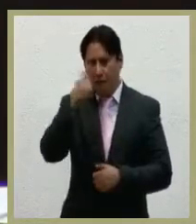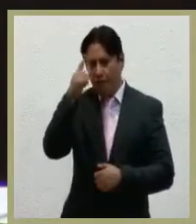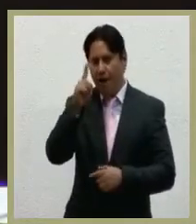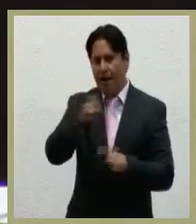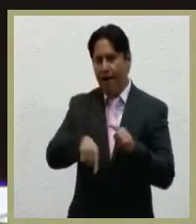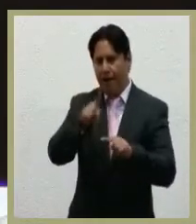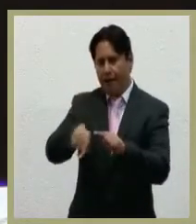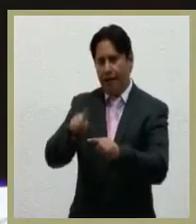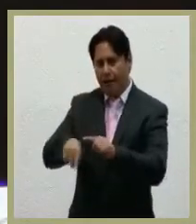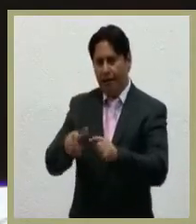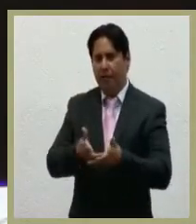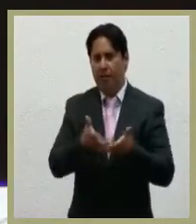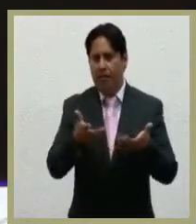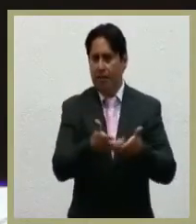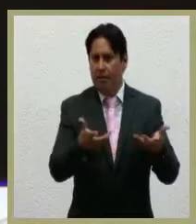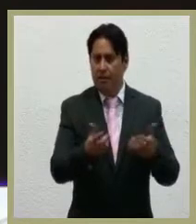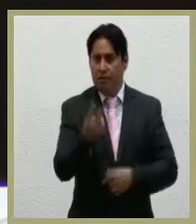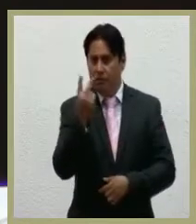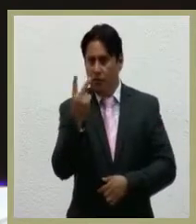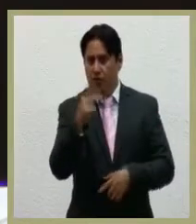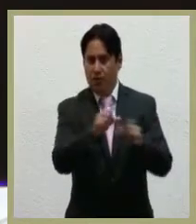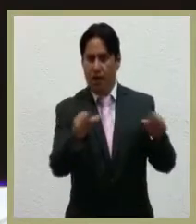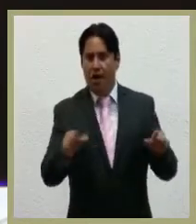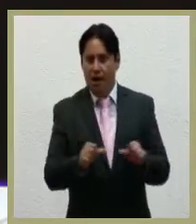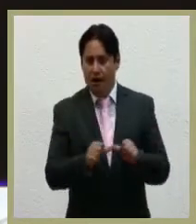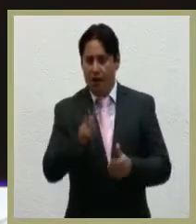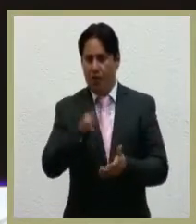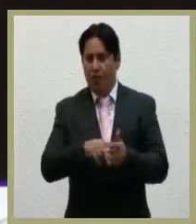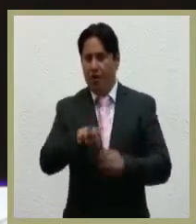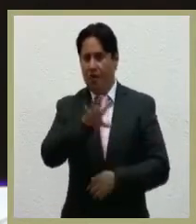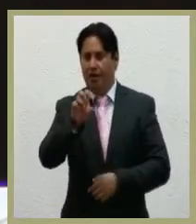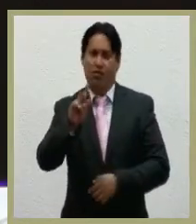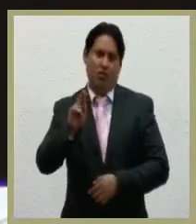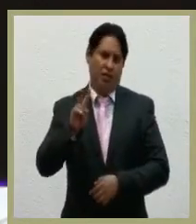del patrimonio municipal 2 superficies de terreno de